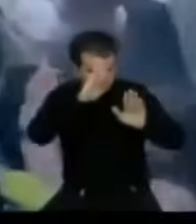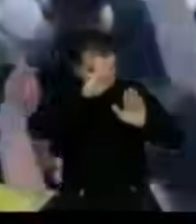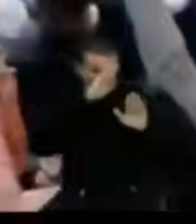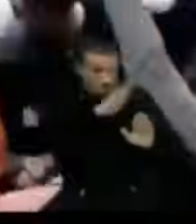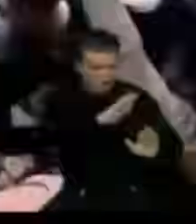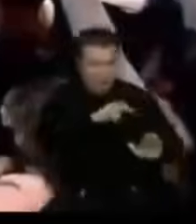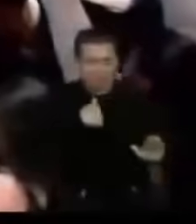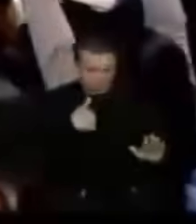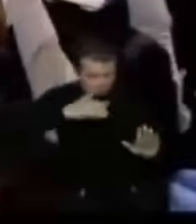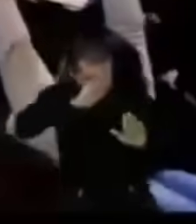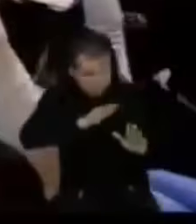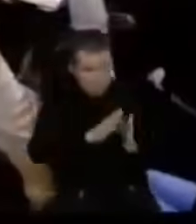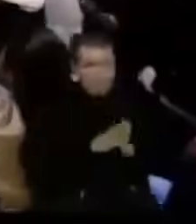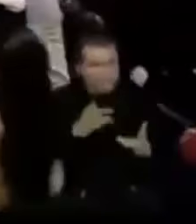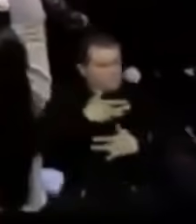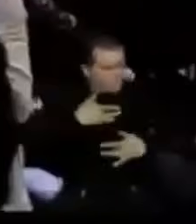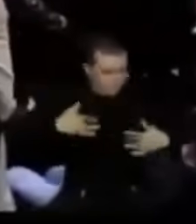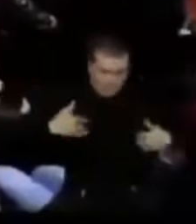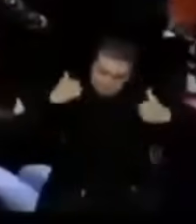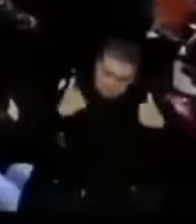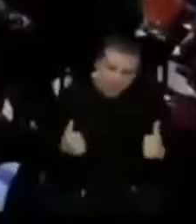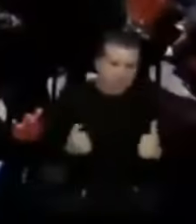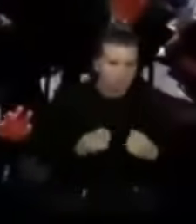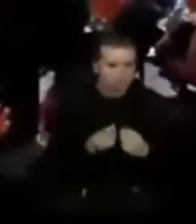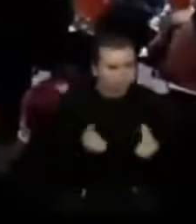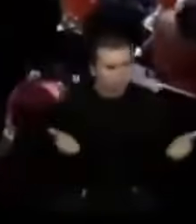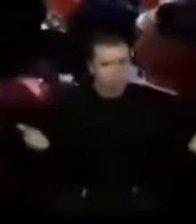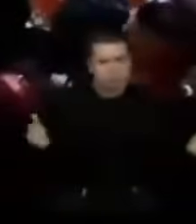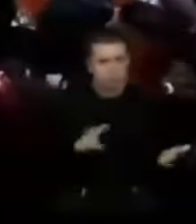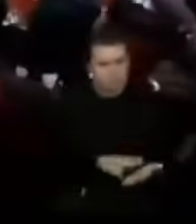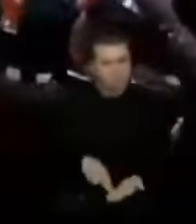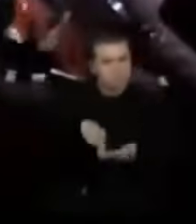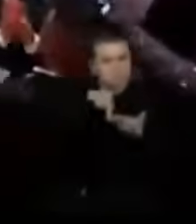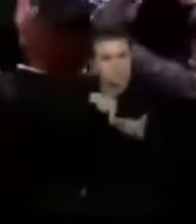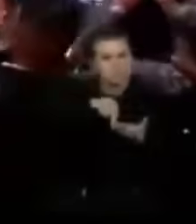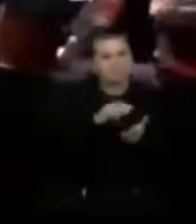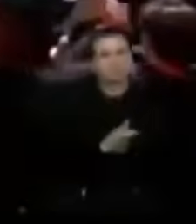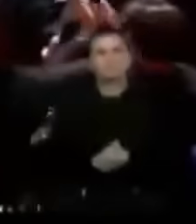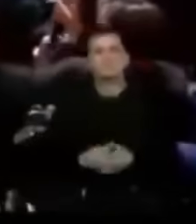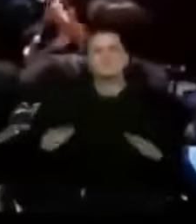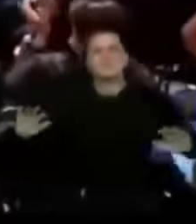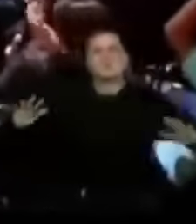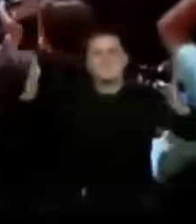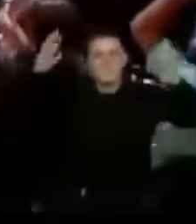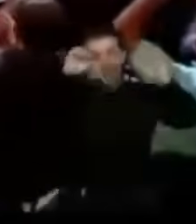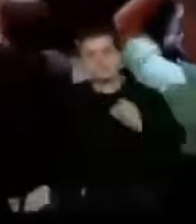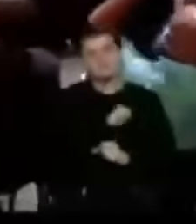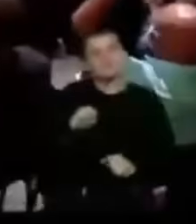pondré mis manos y sanarán. Denle un aplauso al Señor.